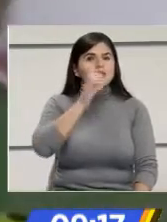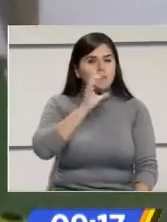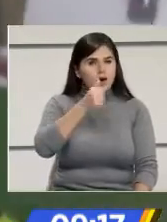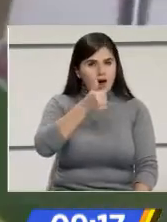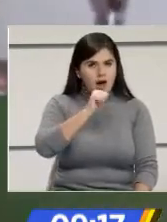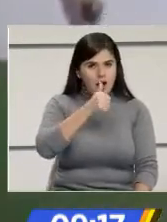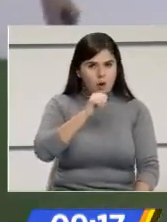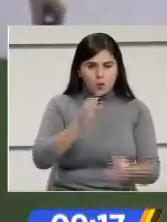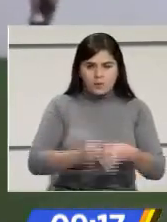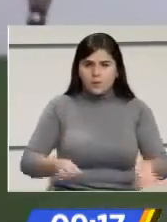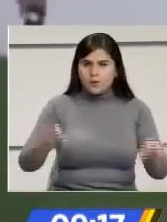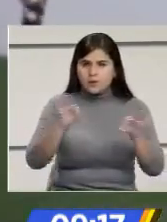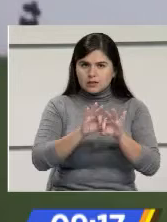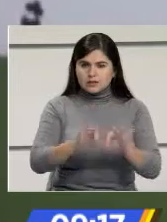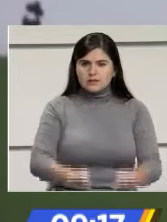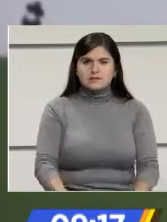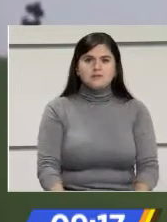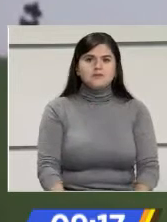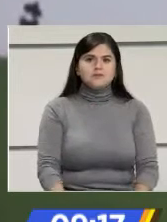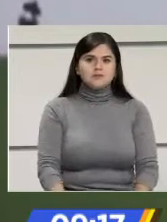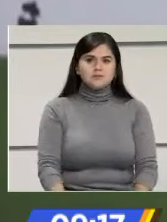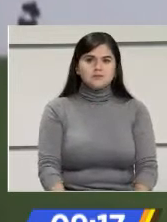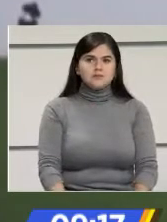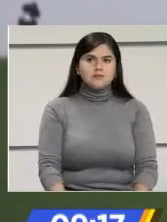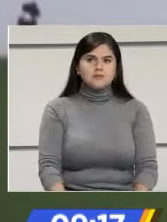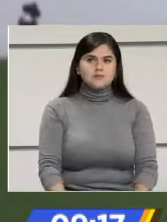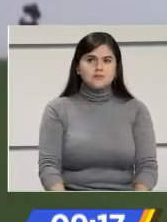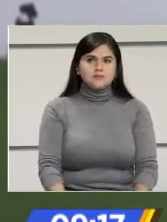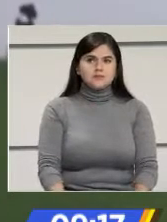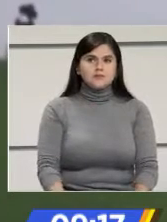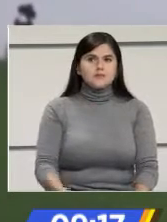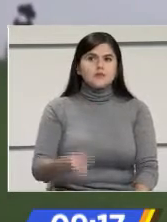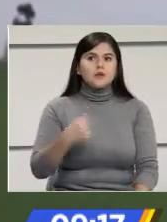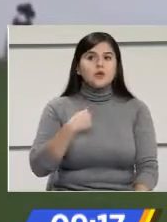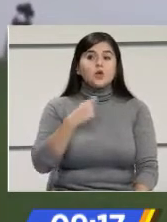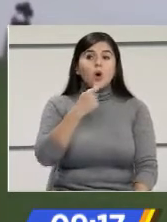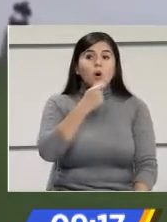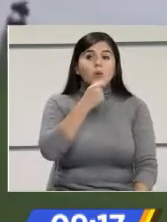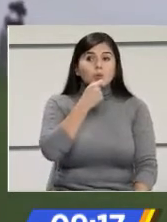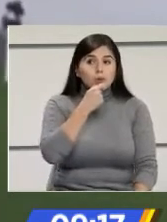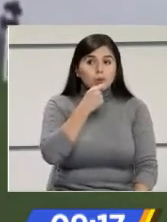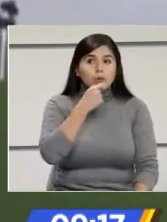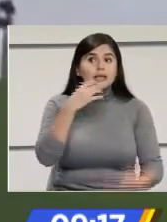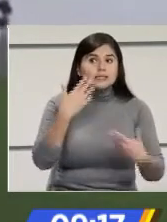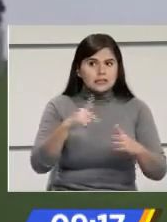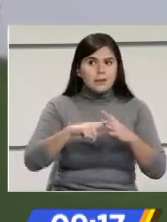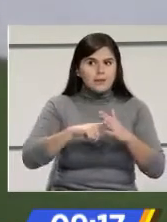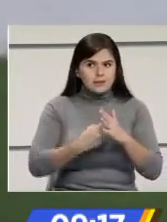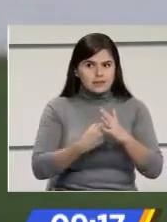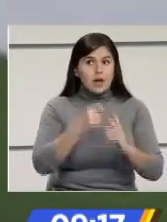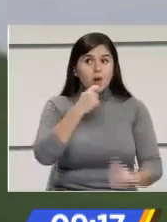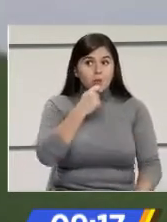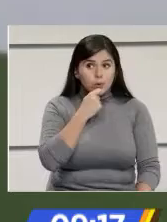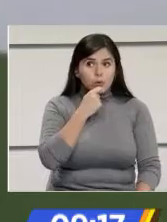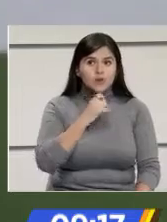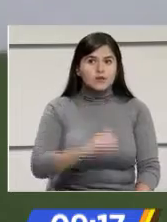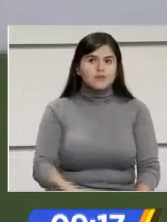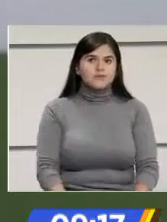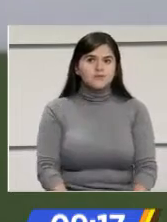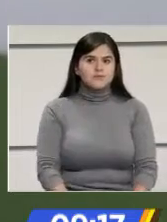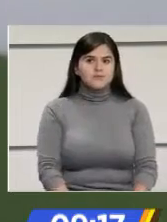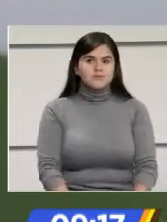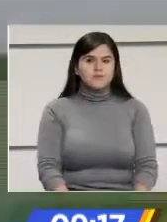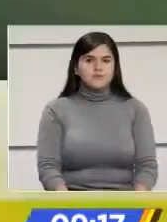tomando agüita. Aquí la tenemos también. Yo doy la señal con mi tito. Vamos a ver. La